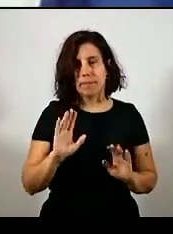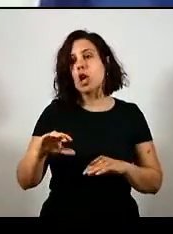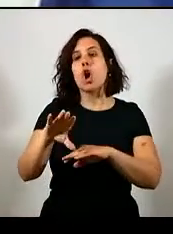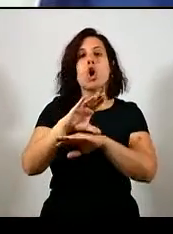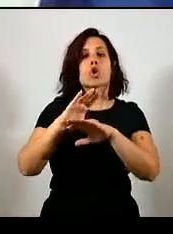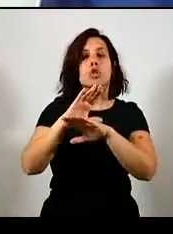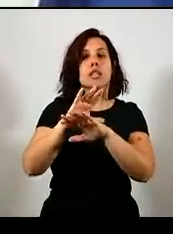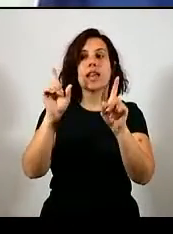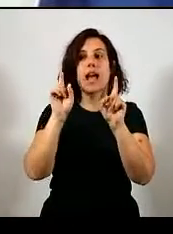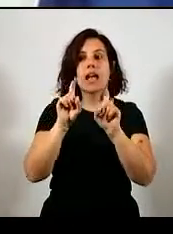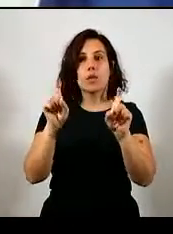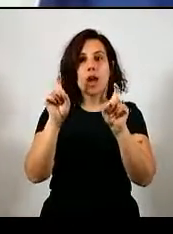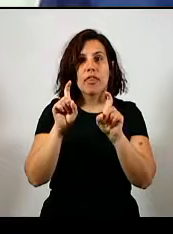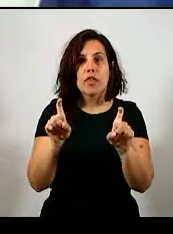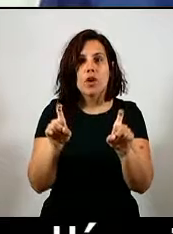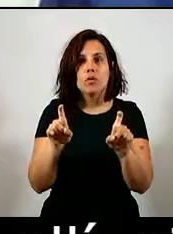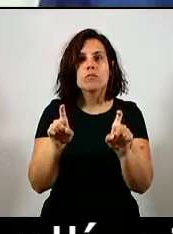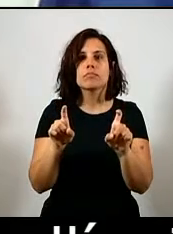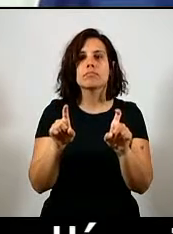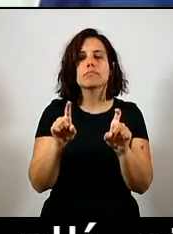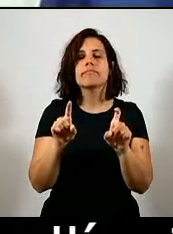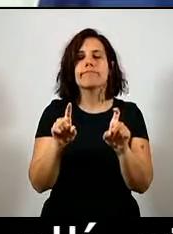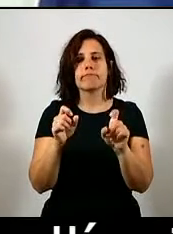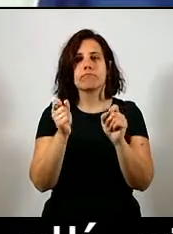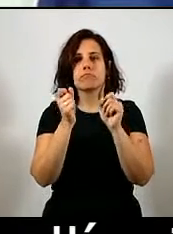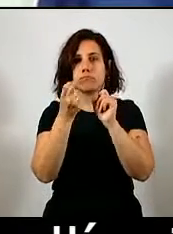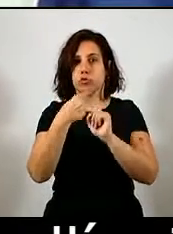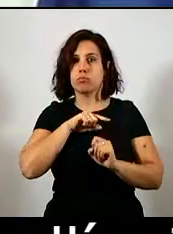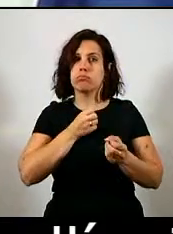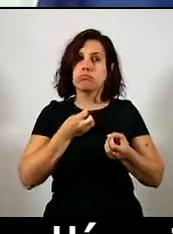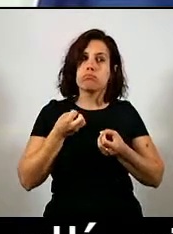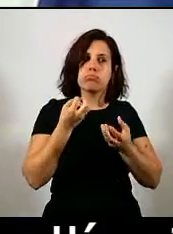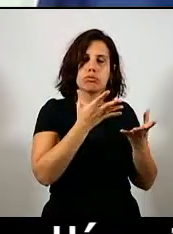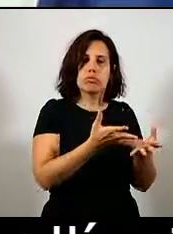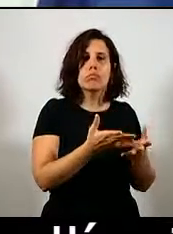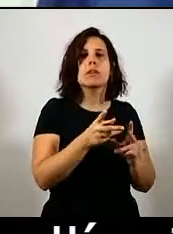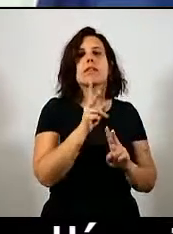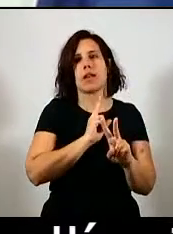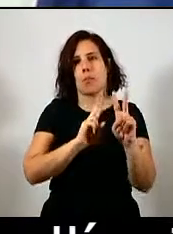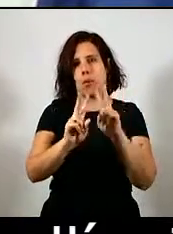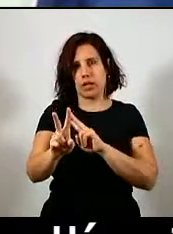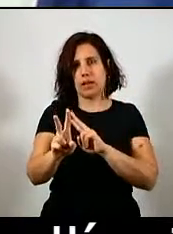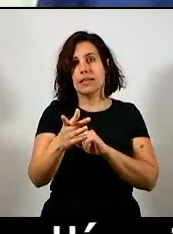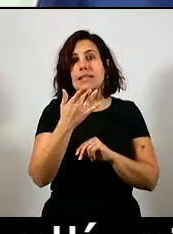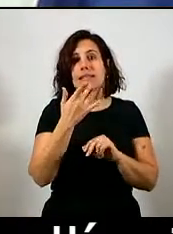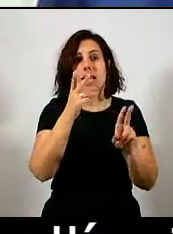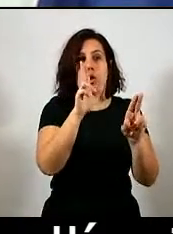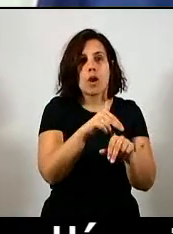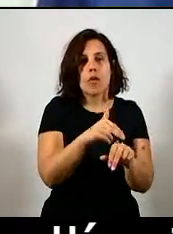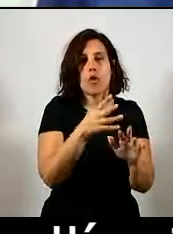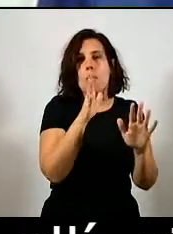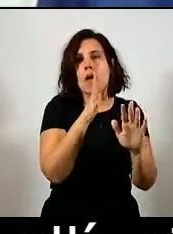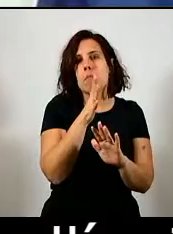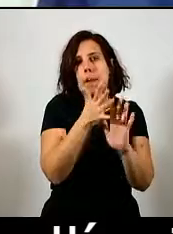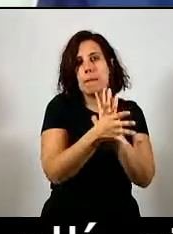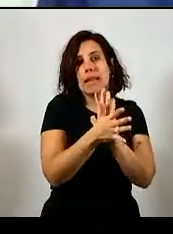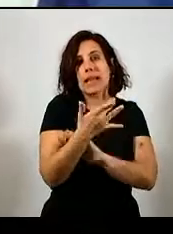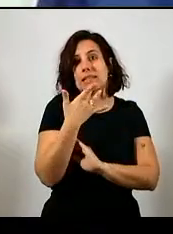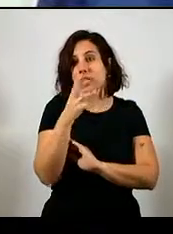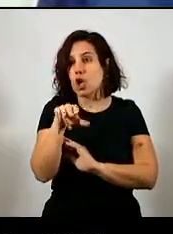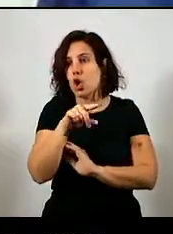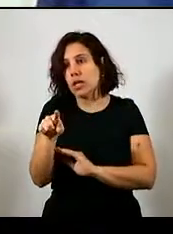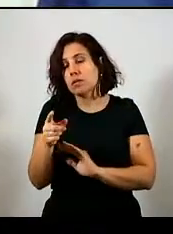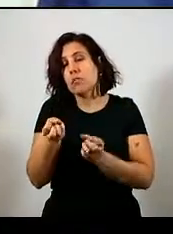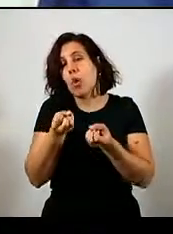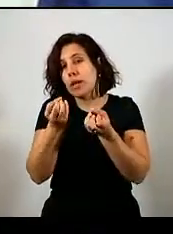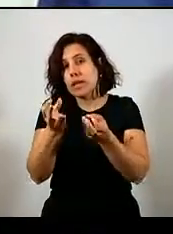Educación rápidamente contestará si tendrá alguna razón, y si no es, pues lo desmentirá.